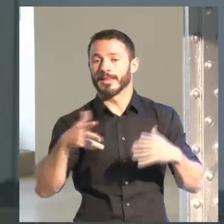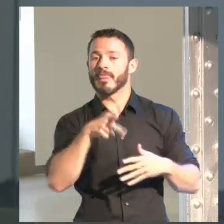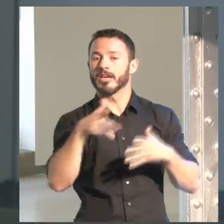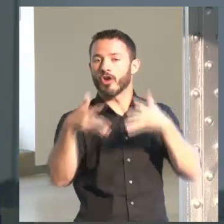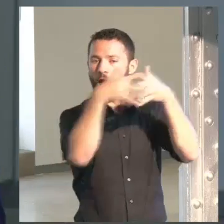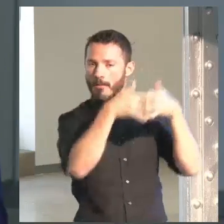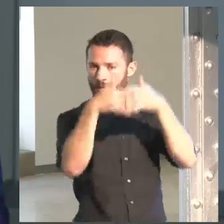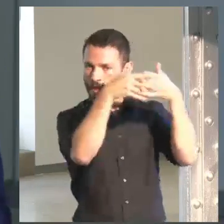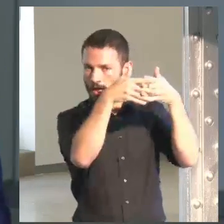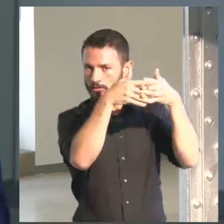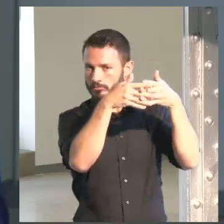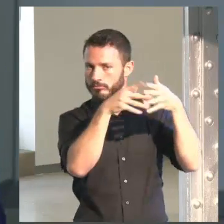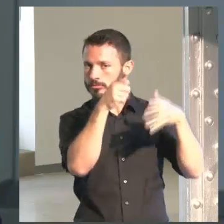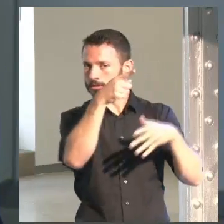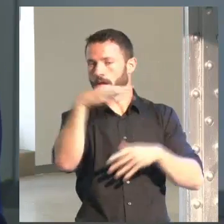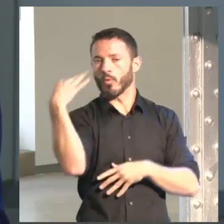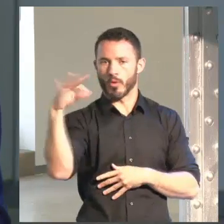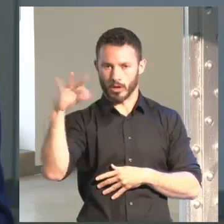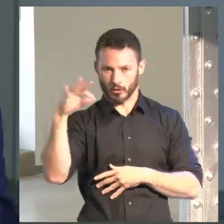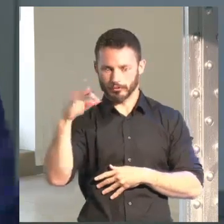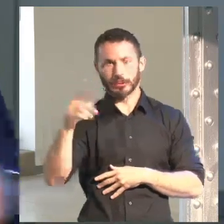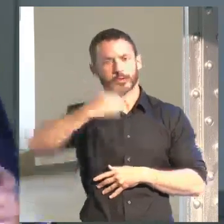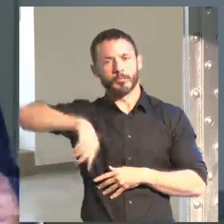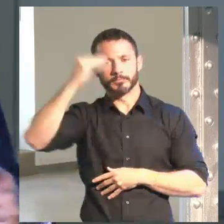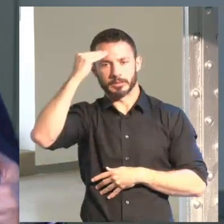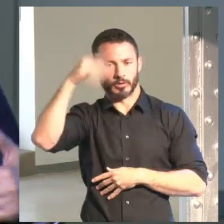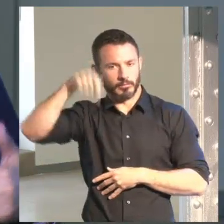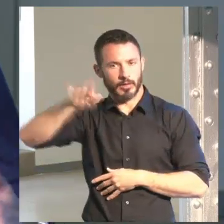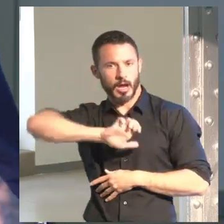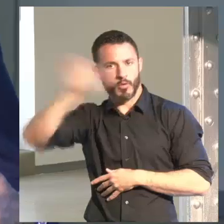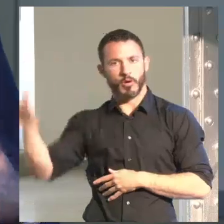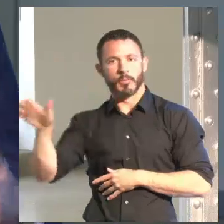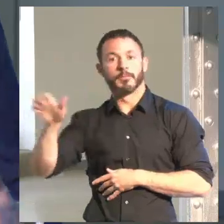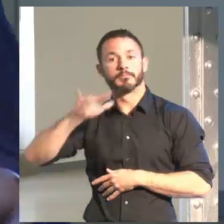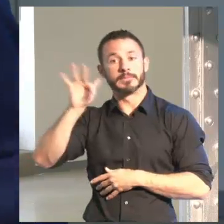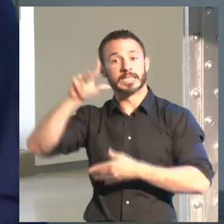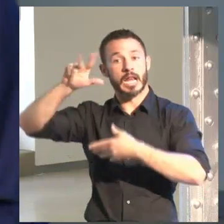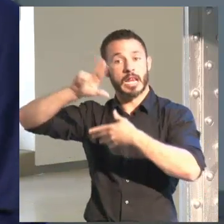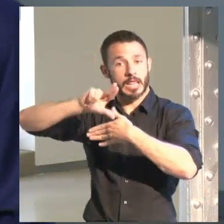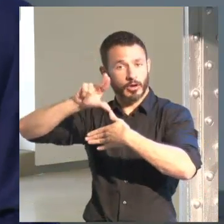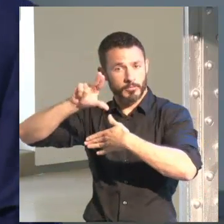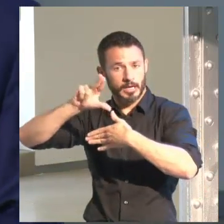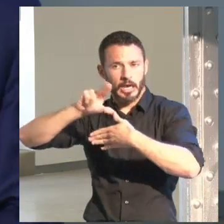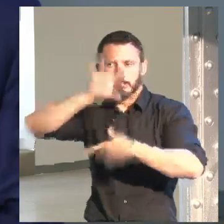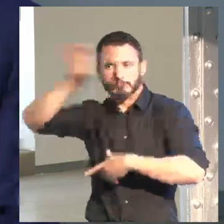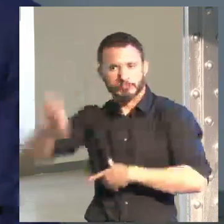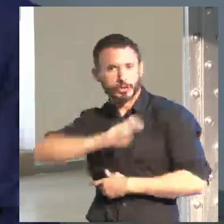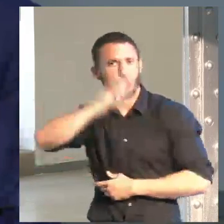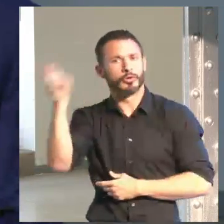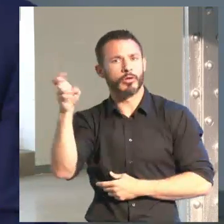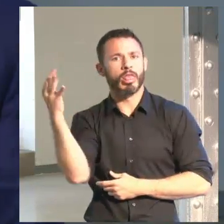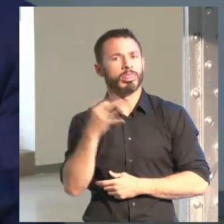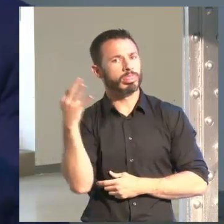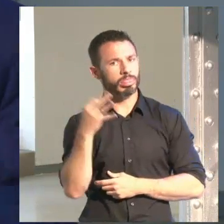Unidos. Y nosotros creemos que es indispensable que en Europa, que en Latinoamérica y que en otras regiones se empiecen